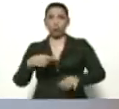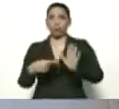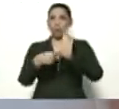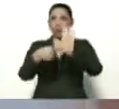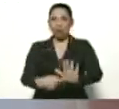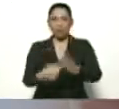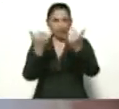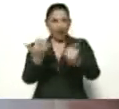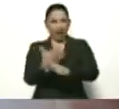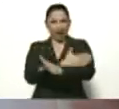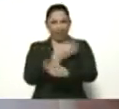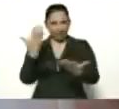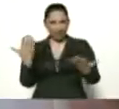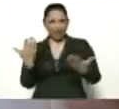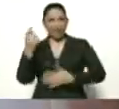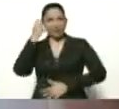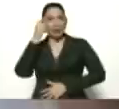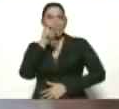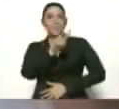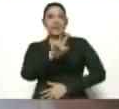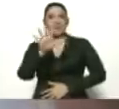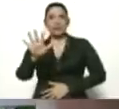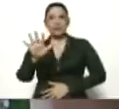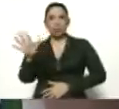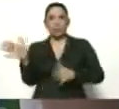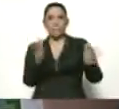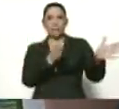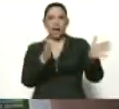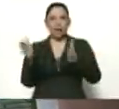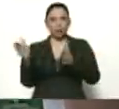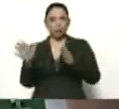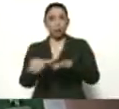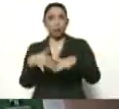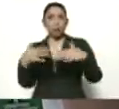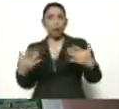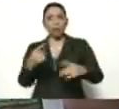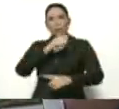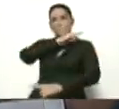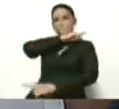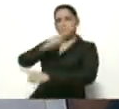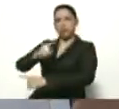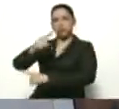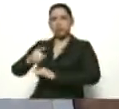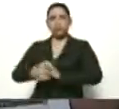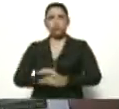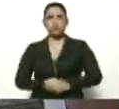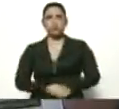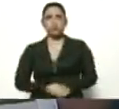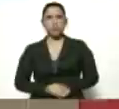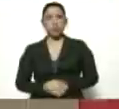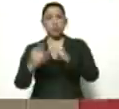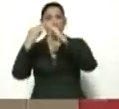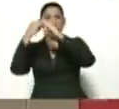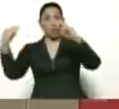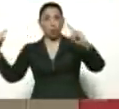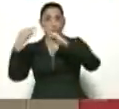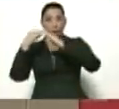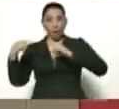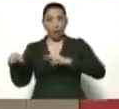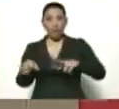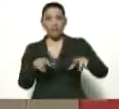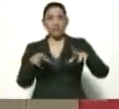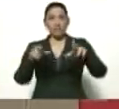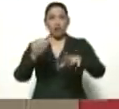el día 25 de marzo cuando denunciamos los campamentos en rioacha